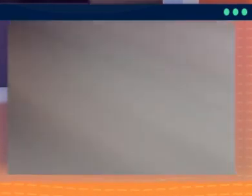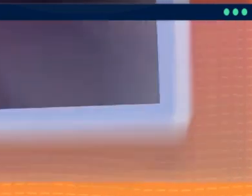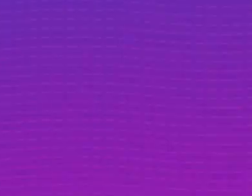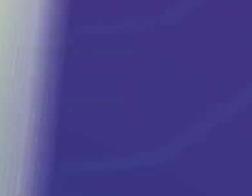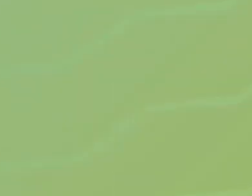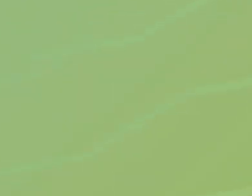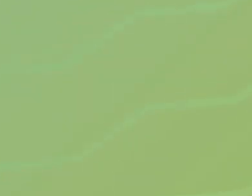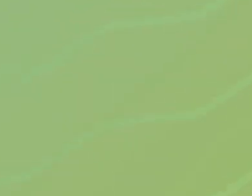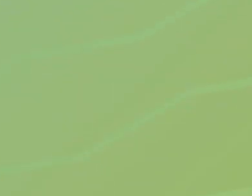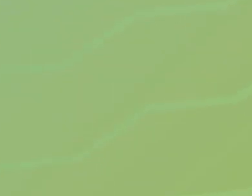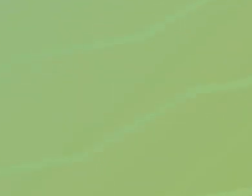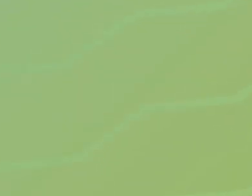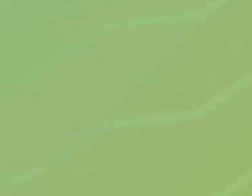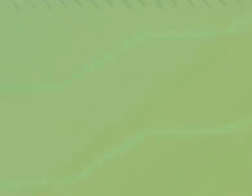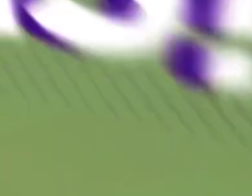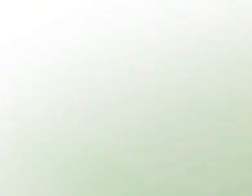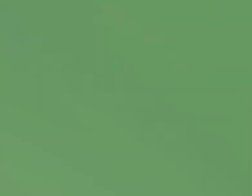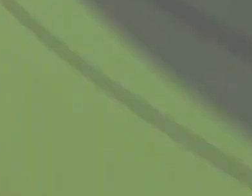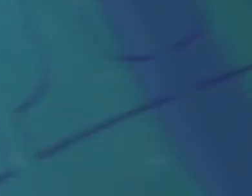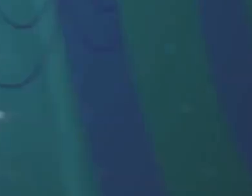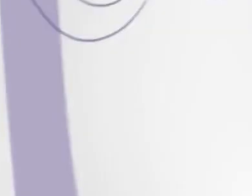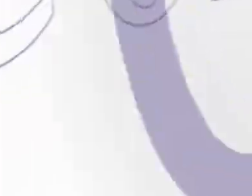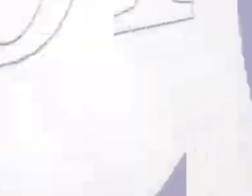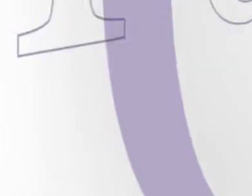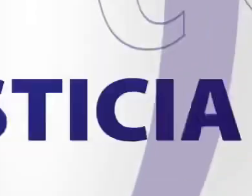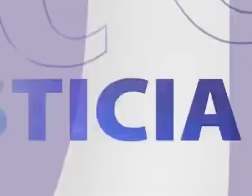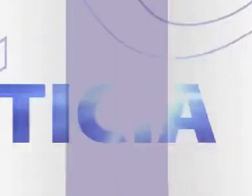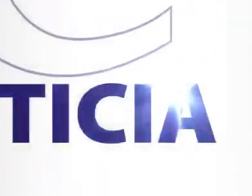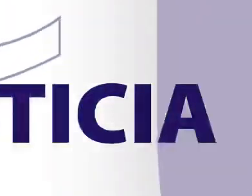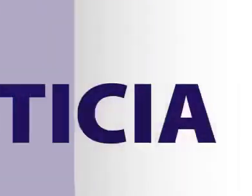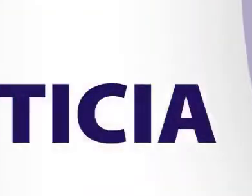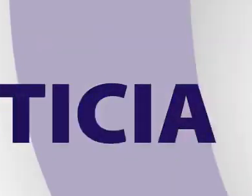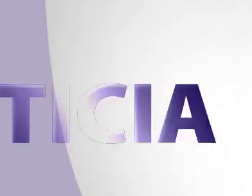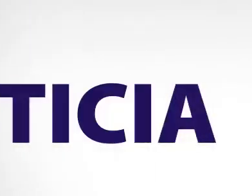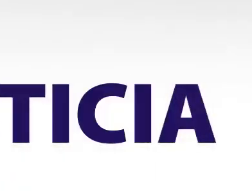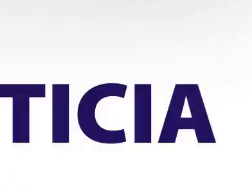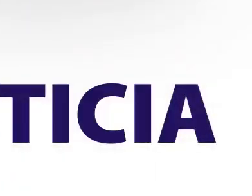alcance. Suprema Corte, el poder de la justicia.